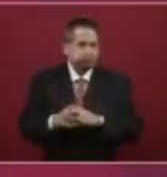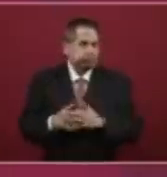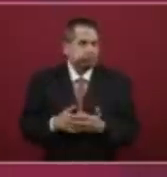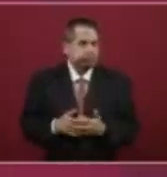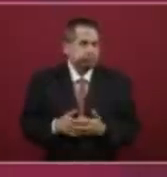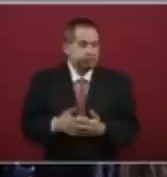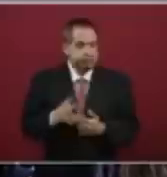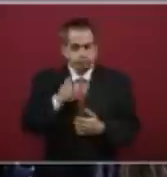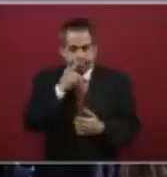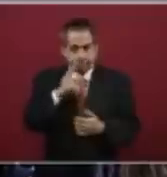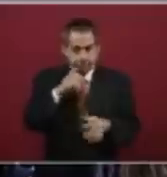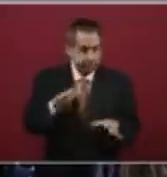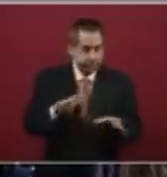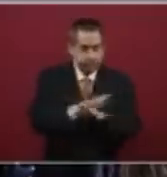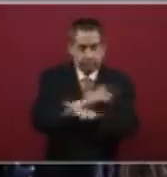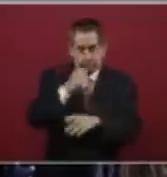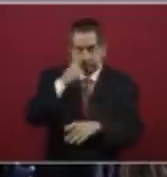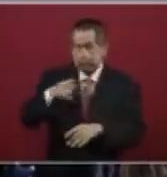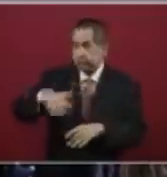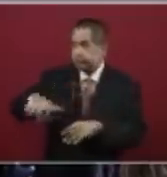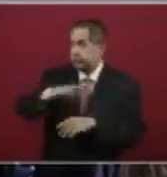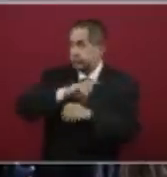para transformar al país.